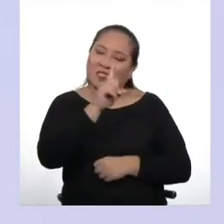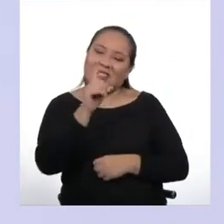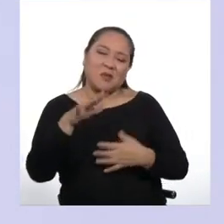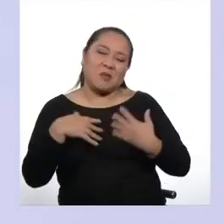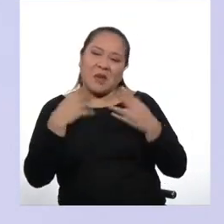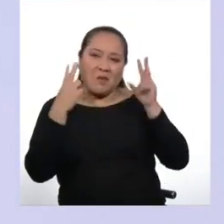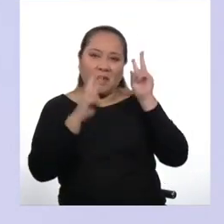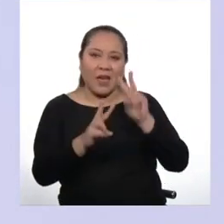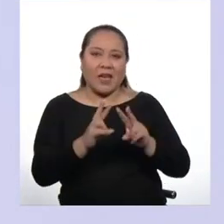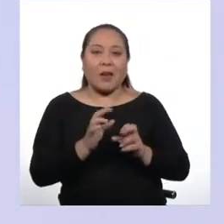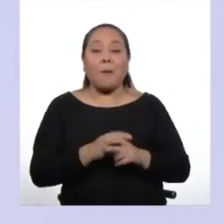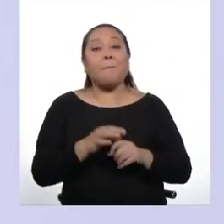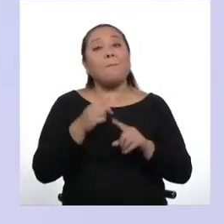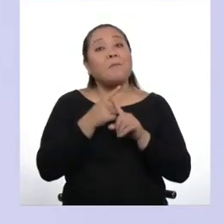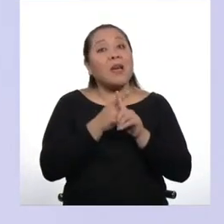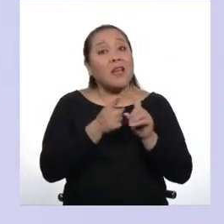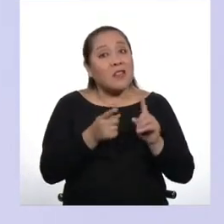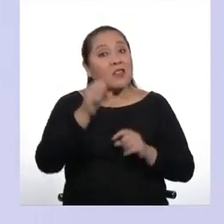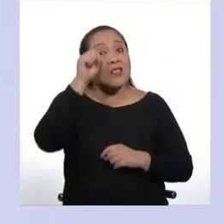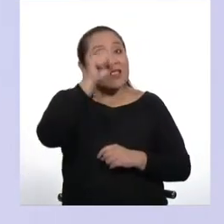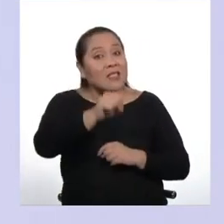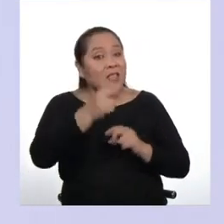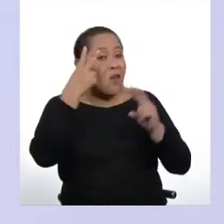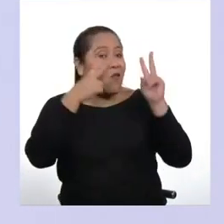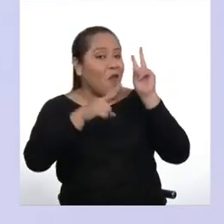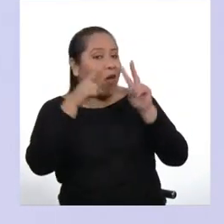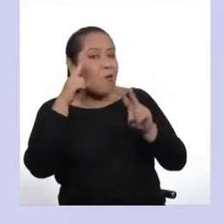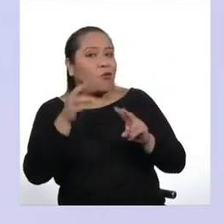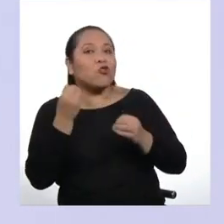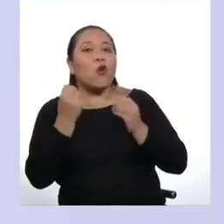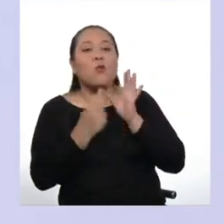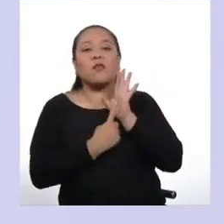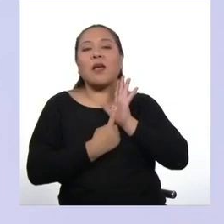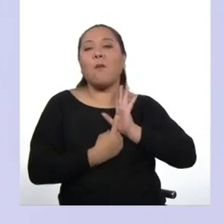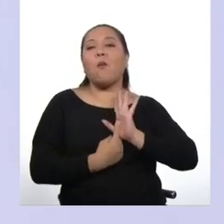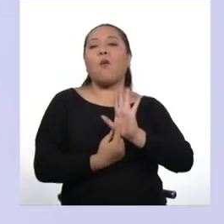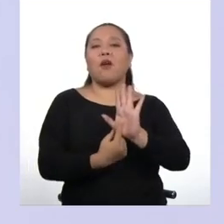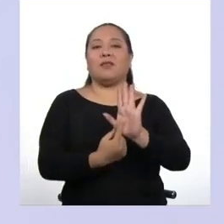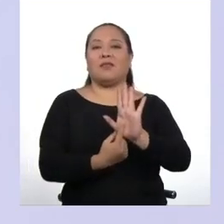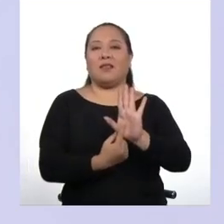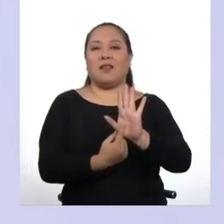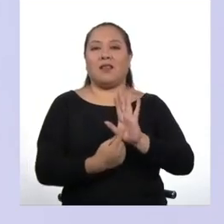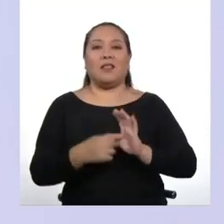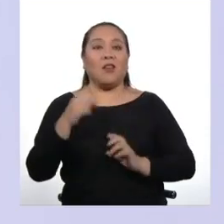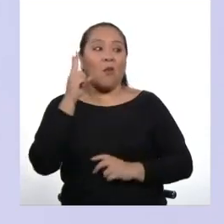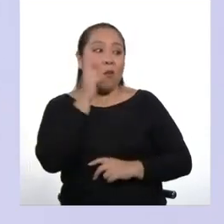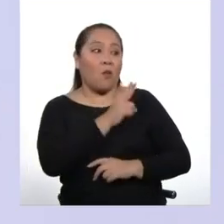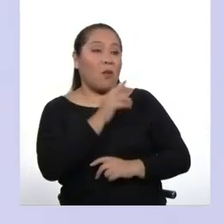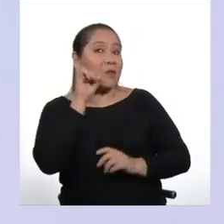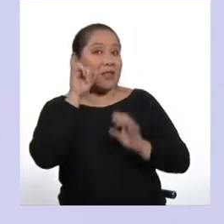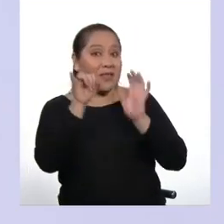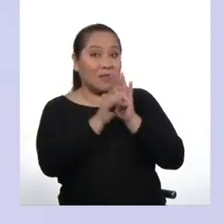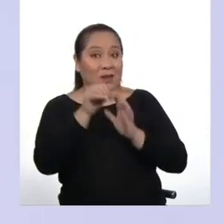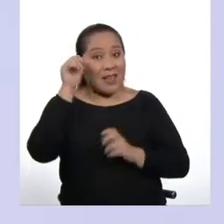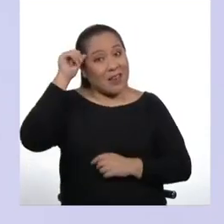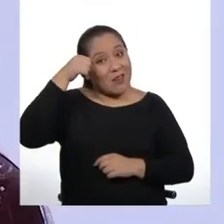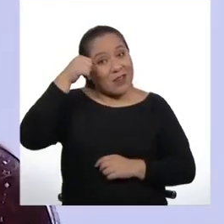las emociones, pero podemos ver cómo éstas se manifiestan, como vimos en las imágenes,